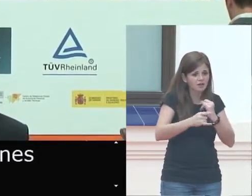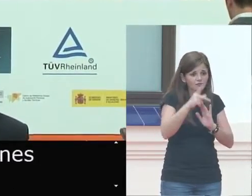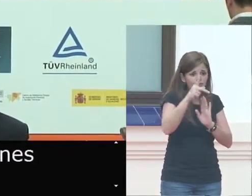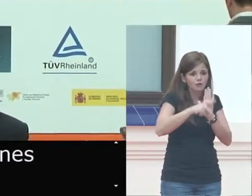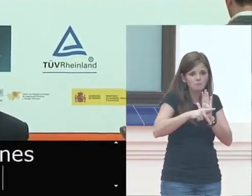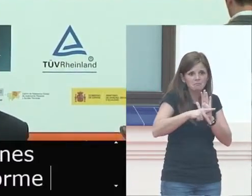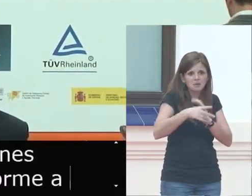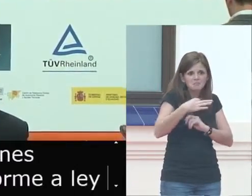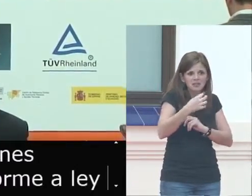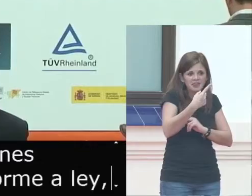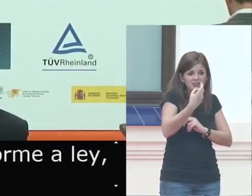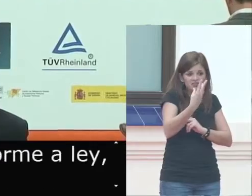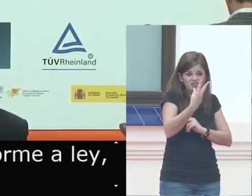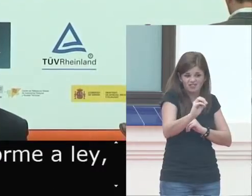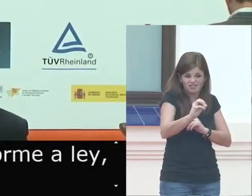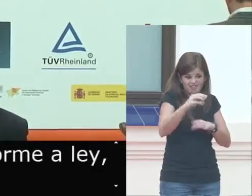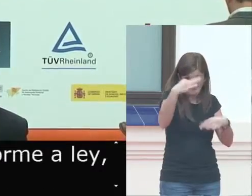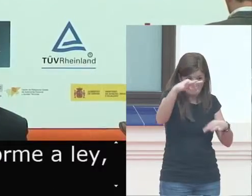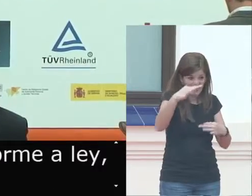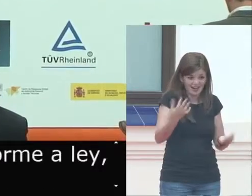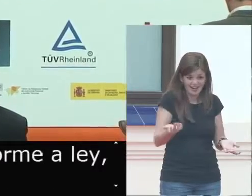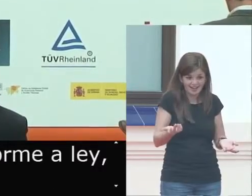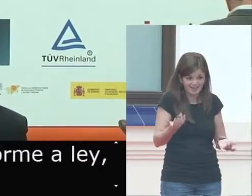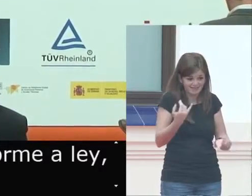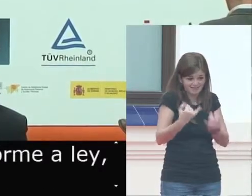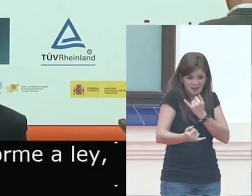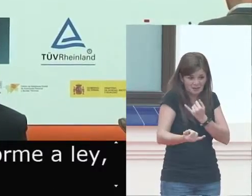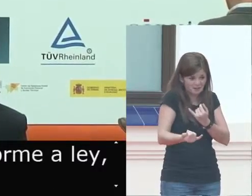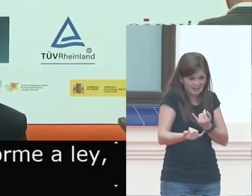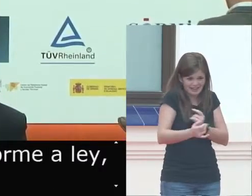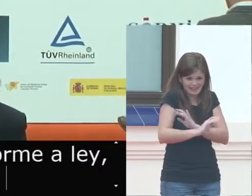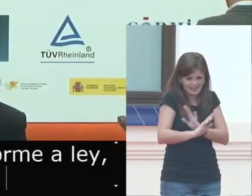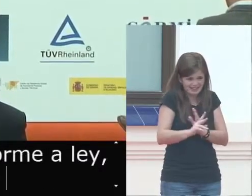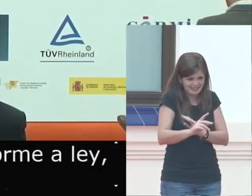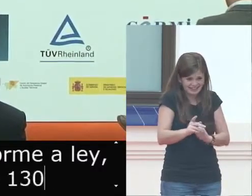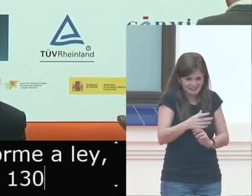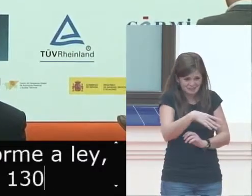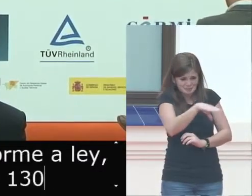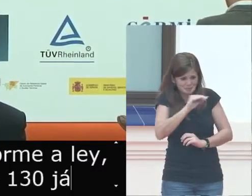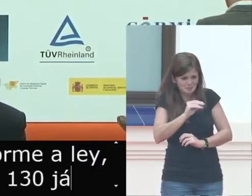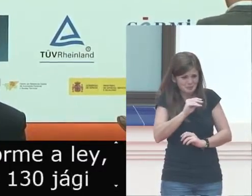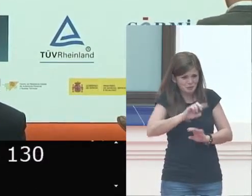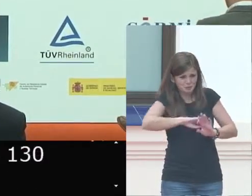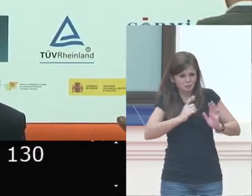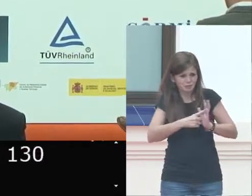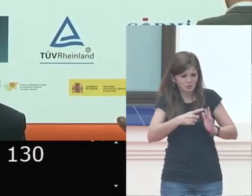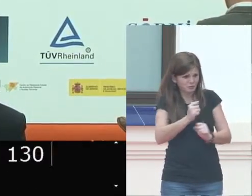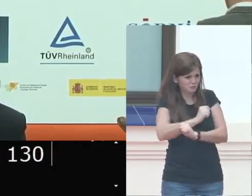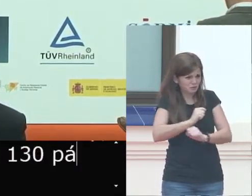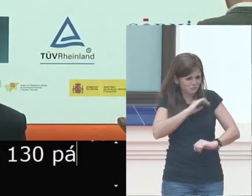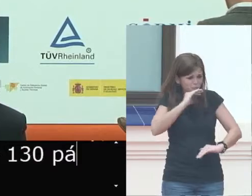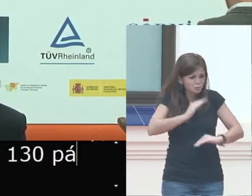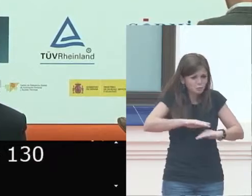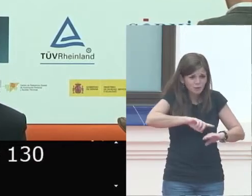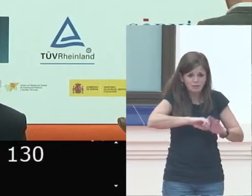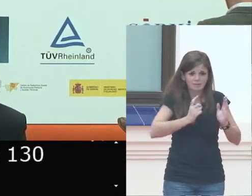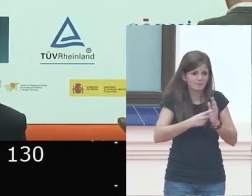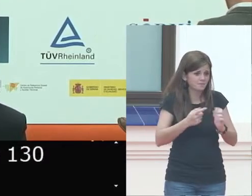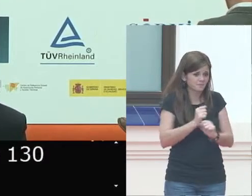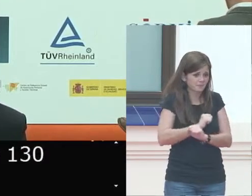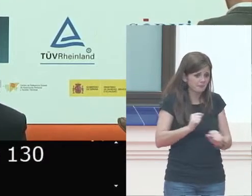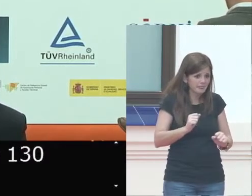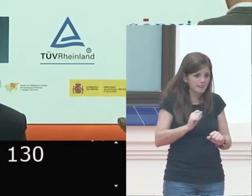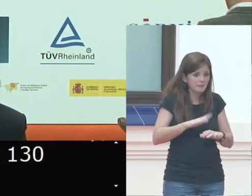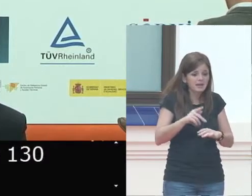no sé si de 130 páginas o por ahí, y al final son infumables para el nuevo que quiere realmente ver si, no para